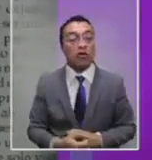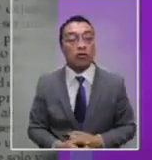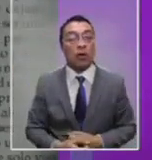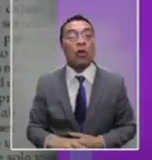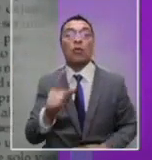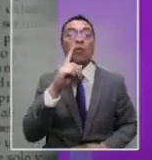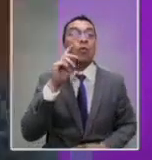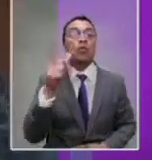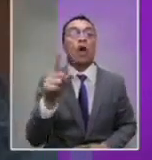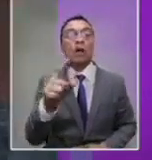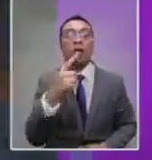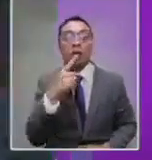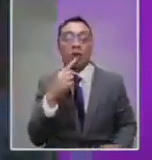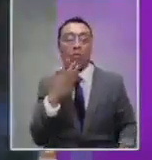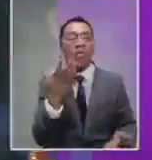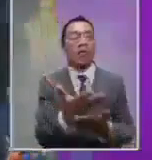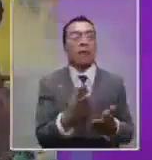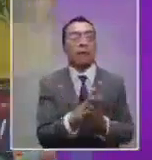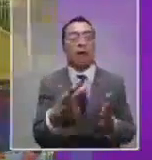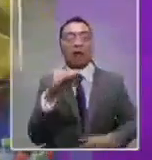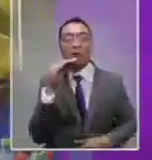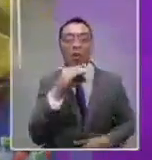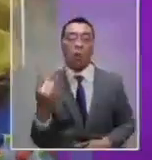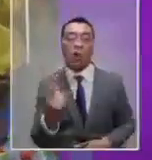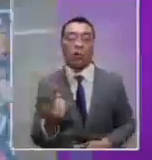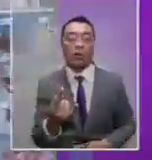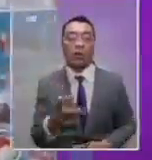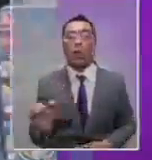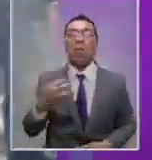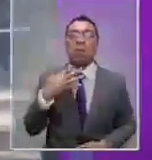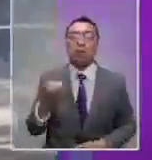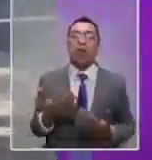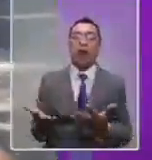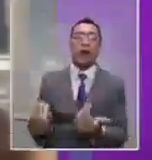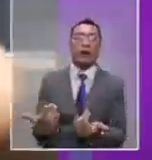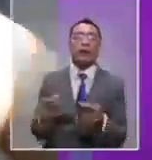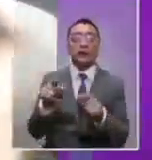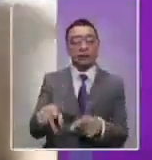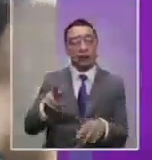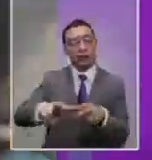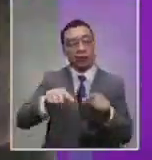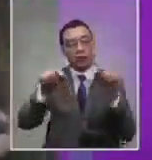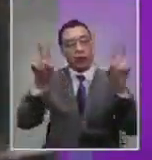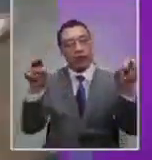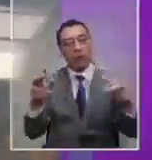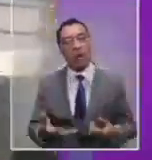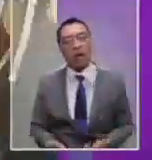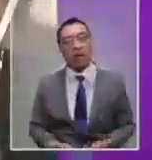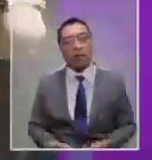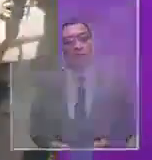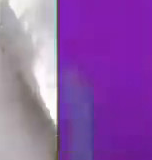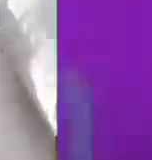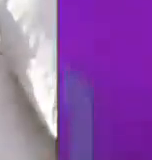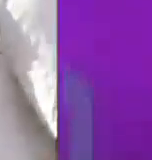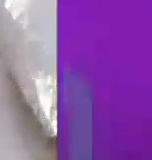años? ¿Cuáles son sus demandas más urgentes? ¿Por qué es tan necesario solucionar este tema?